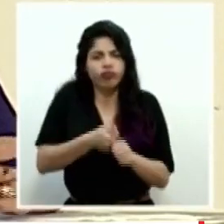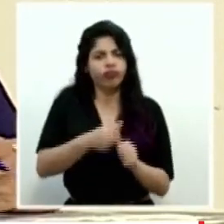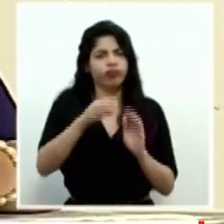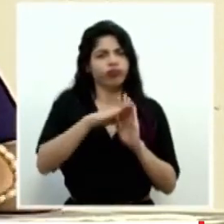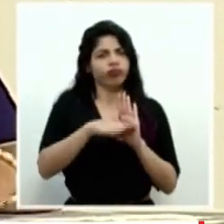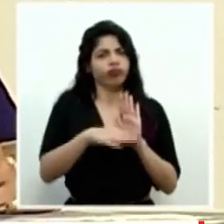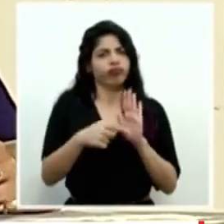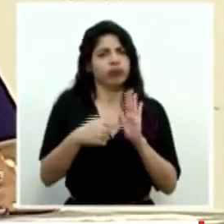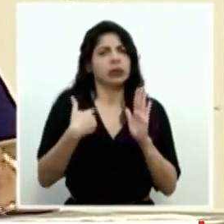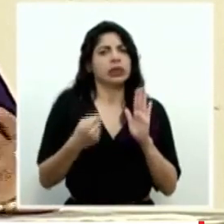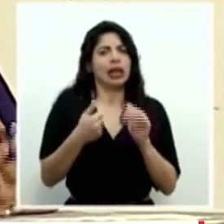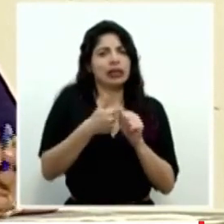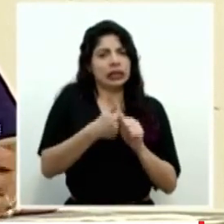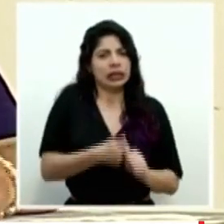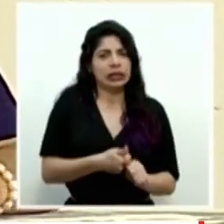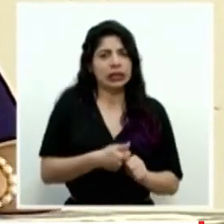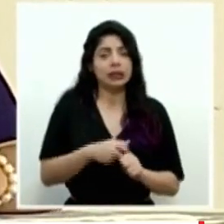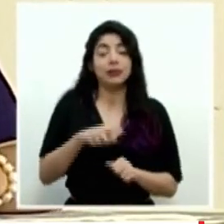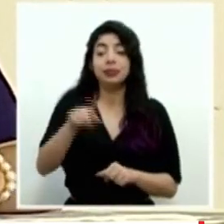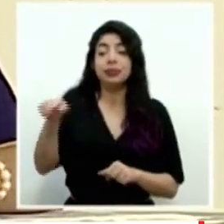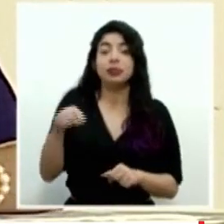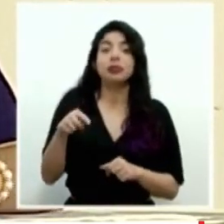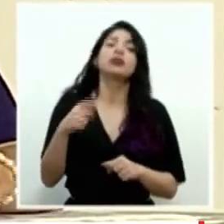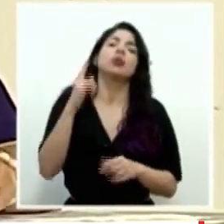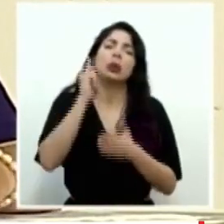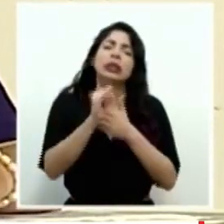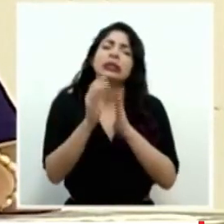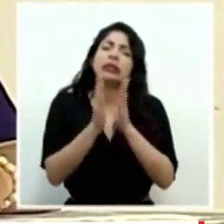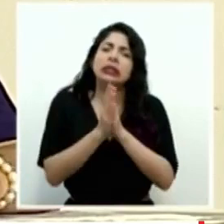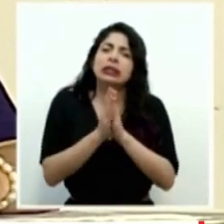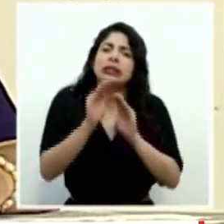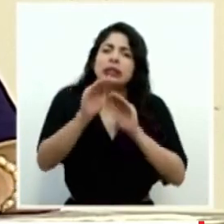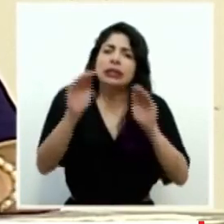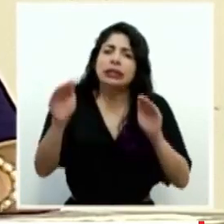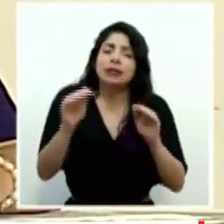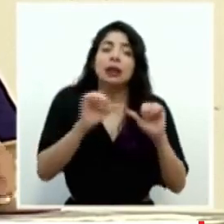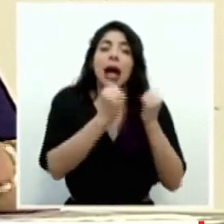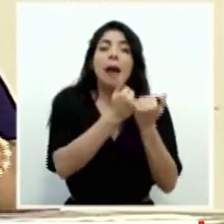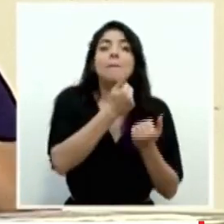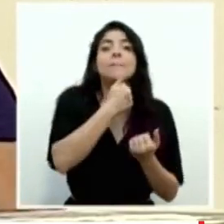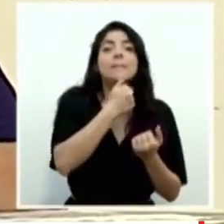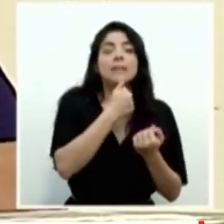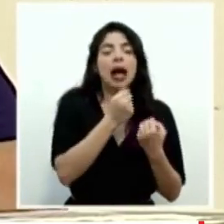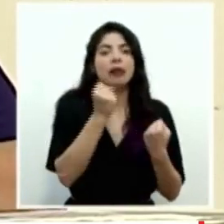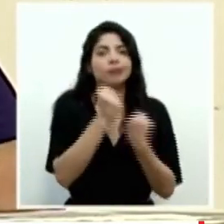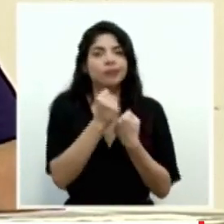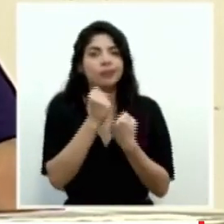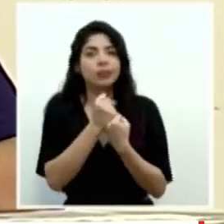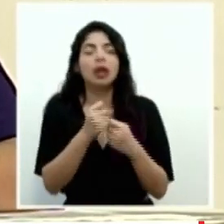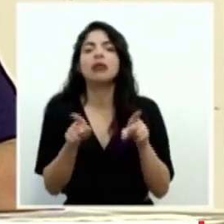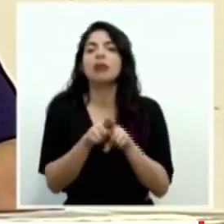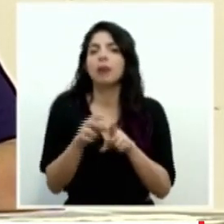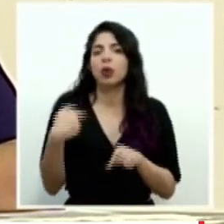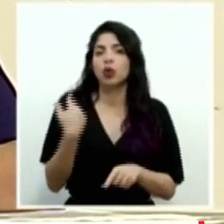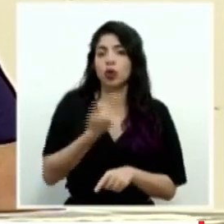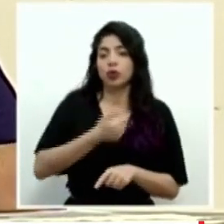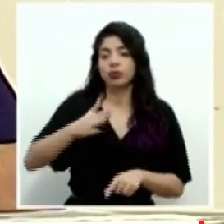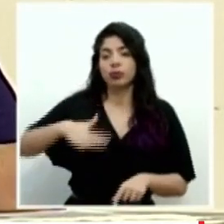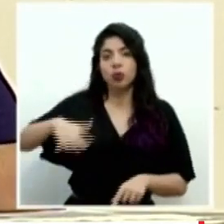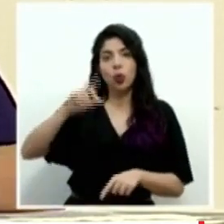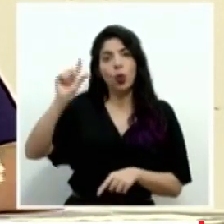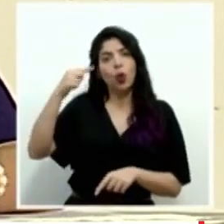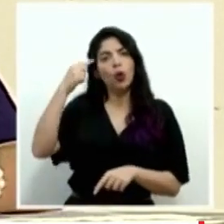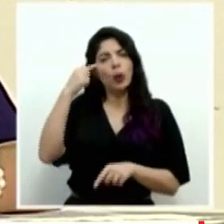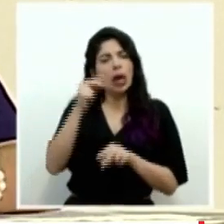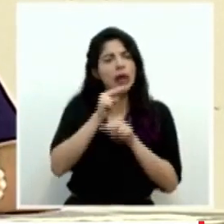protocolos y las medidas sanitarias. Para ello, solicitamos el acompañamiento del sector privado y también estaremos desde el